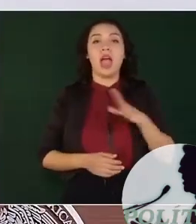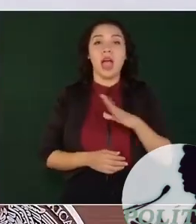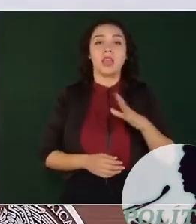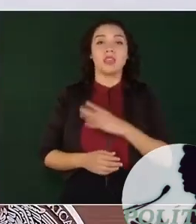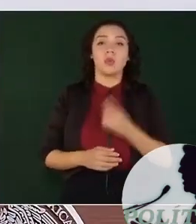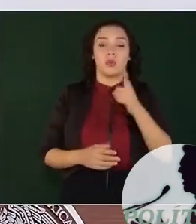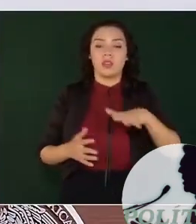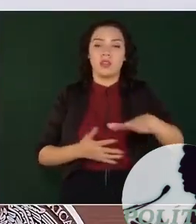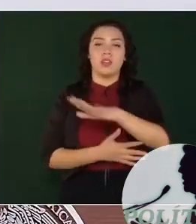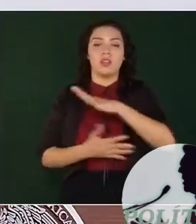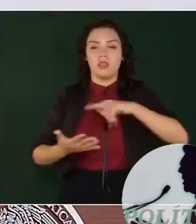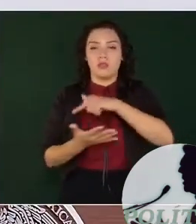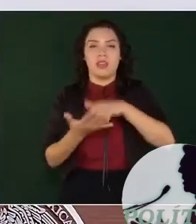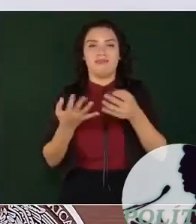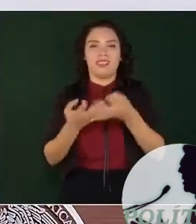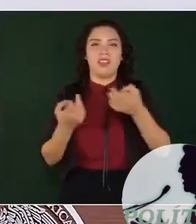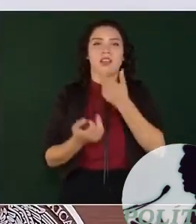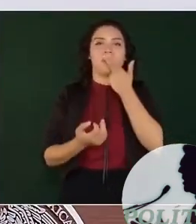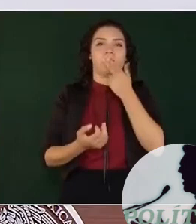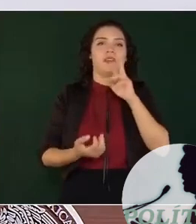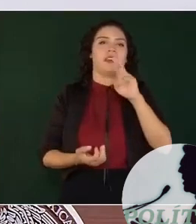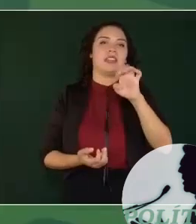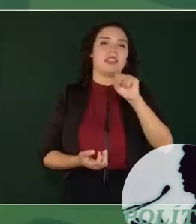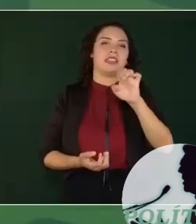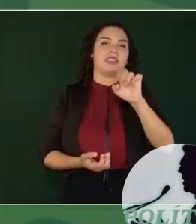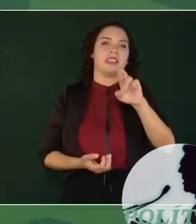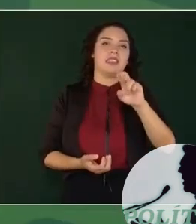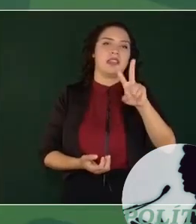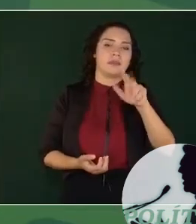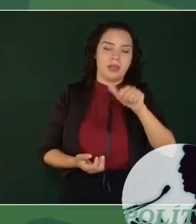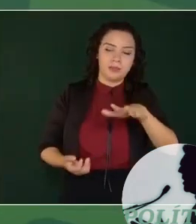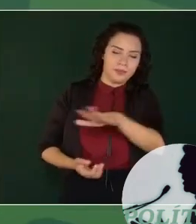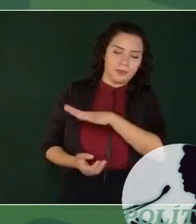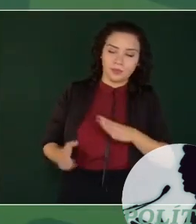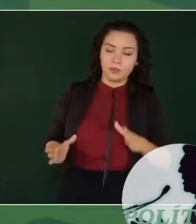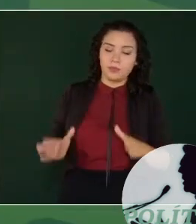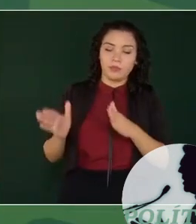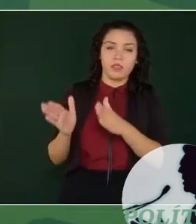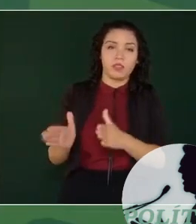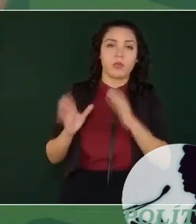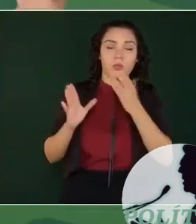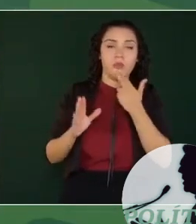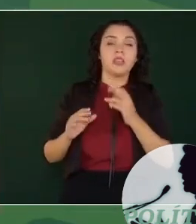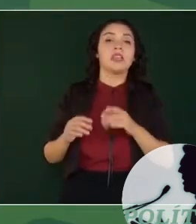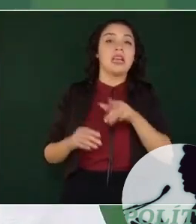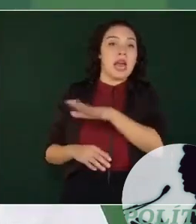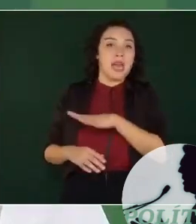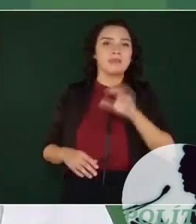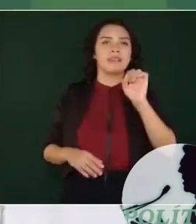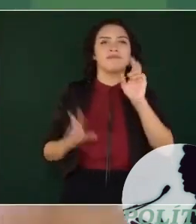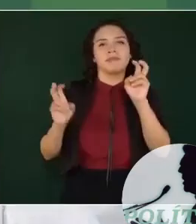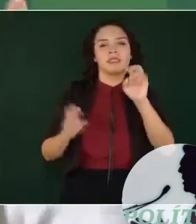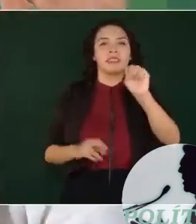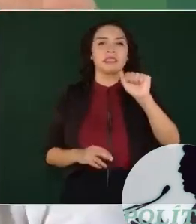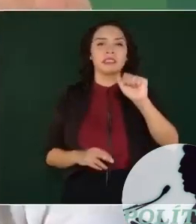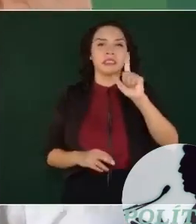reserva territorial importante dentro del puerto por parte del gobierno del estado, donde están las salinas, ¿verdad?,